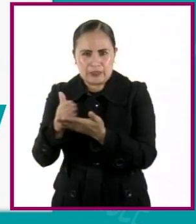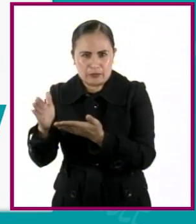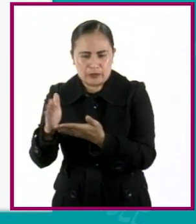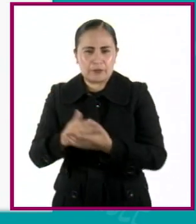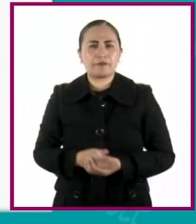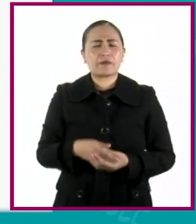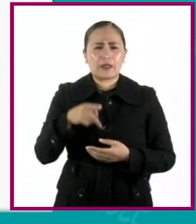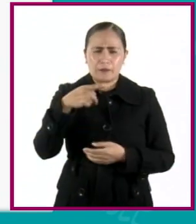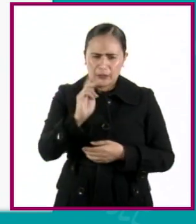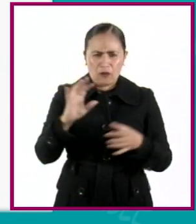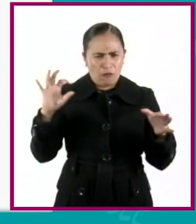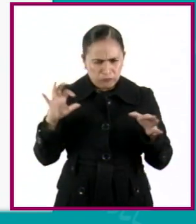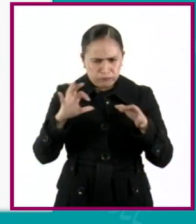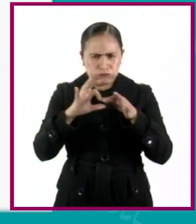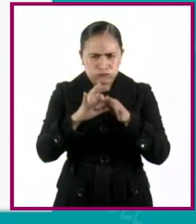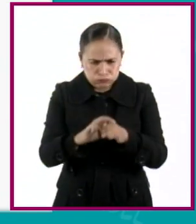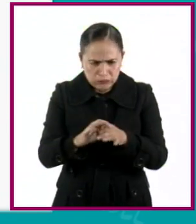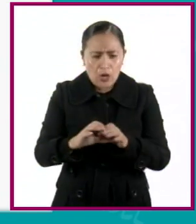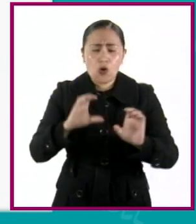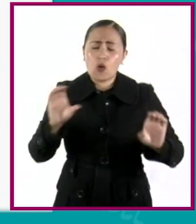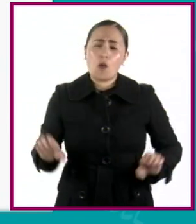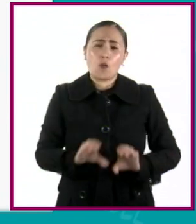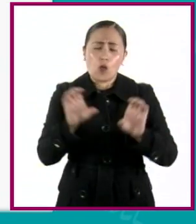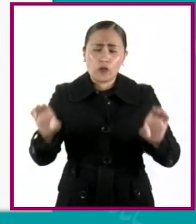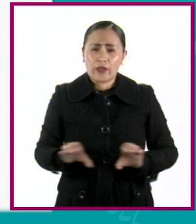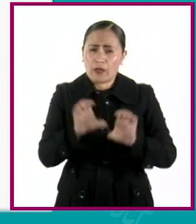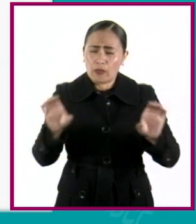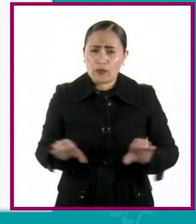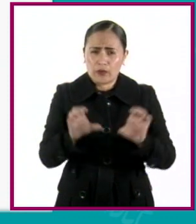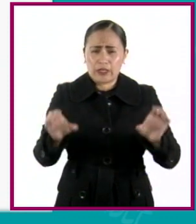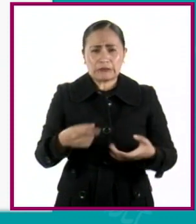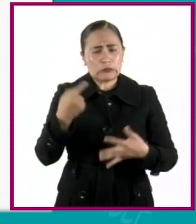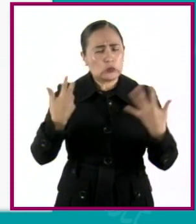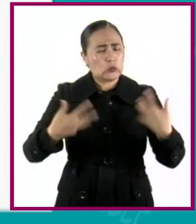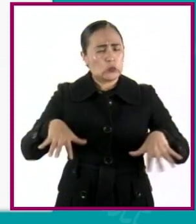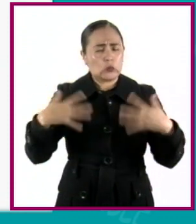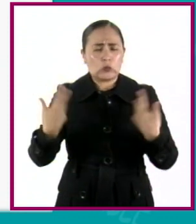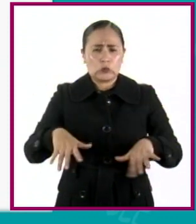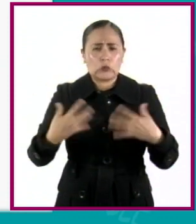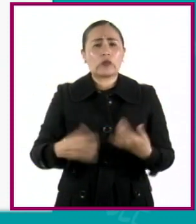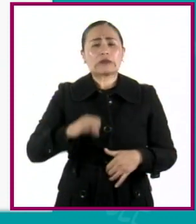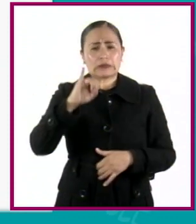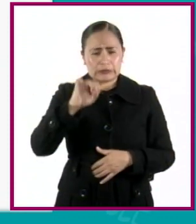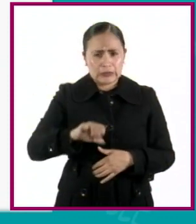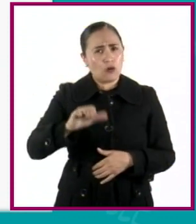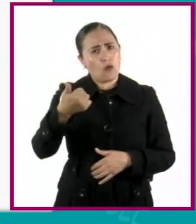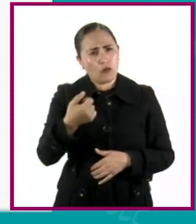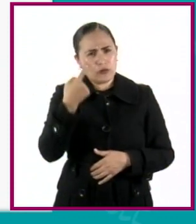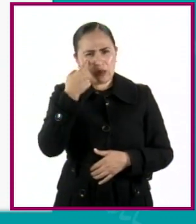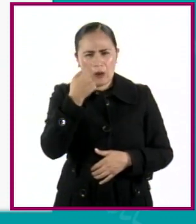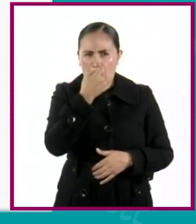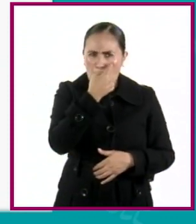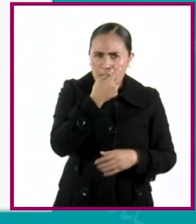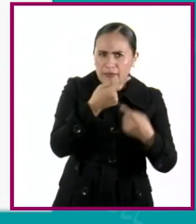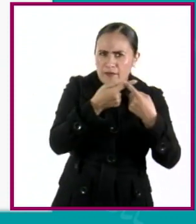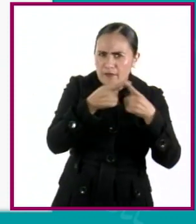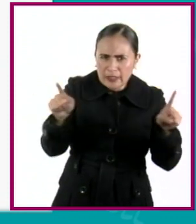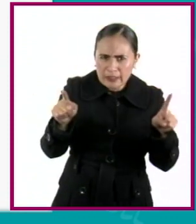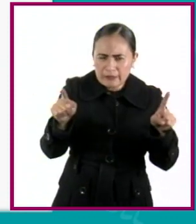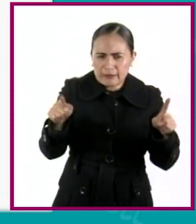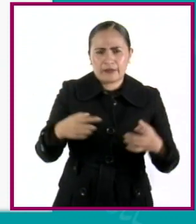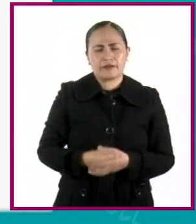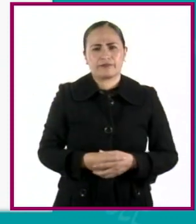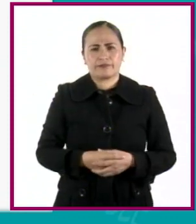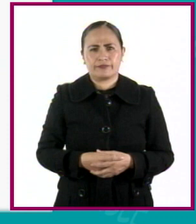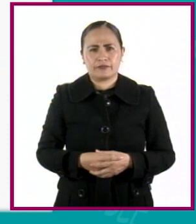matemático convencional, las computadoras nos han dado otra dimensión al área que no la